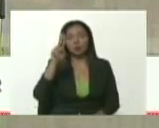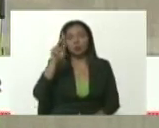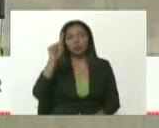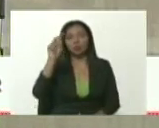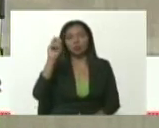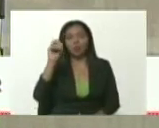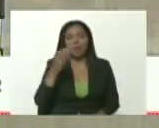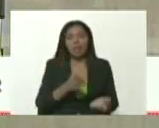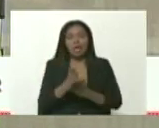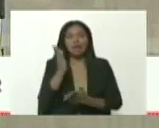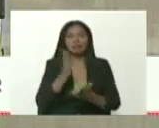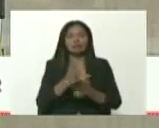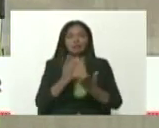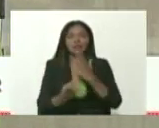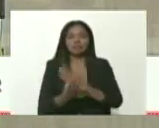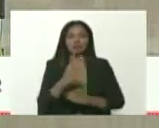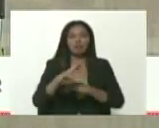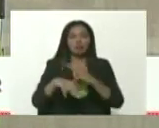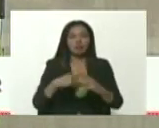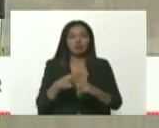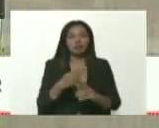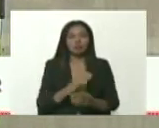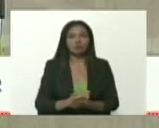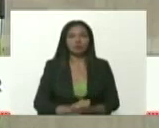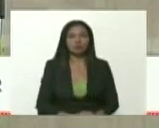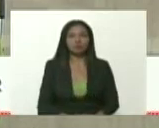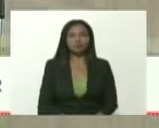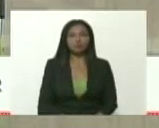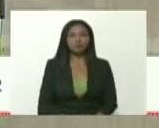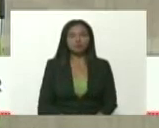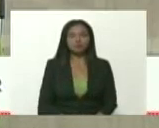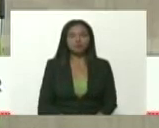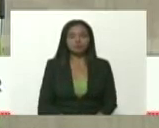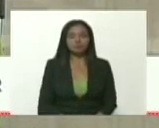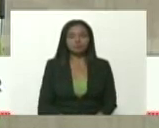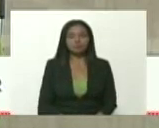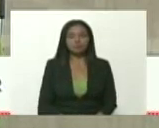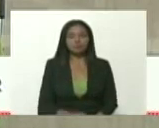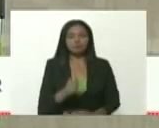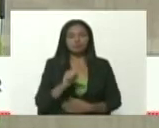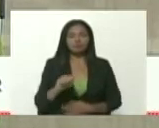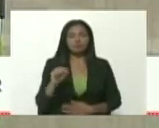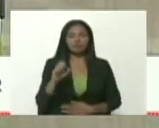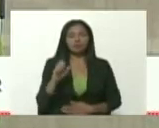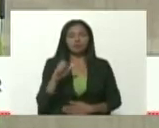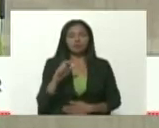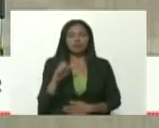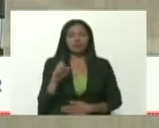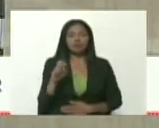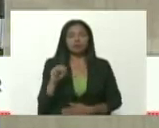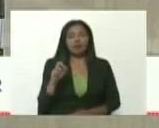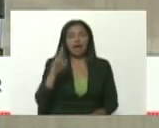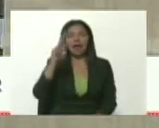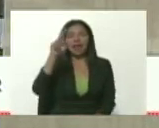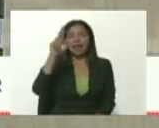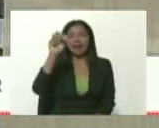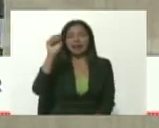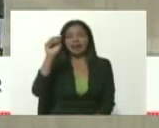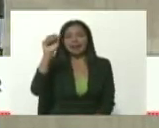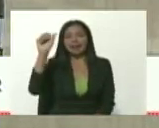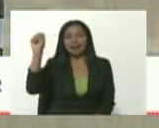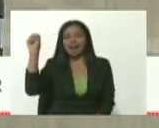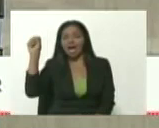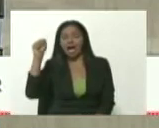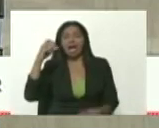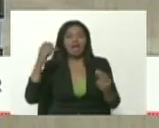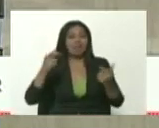leales siempre, traidores nunca. Arroba Elena del Caribe, RAS en acción, saludos revolucionarios,